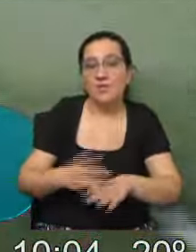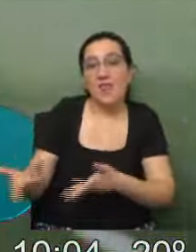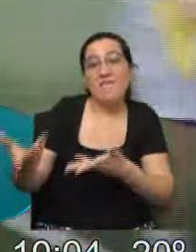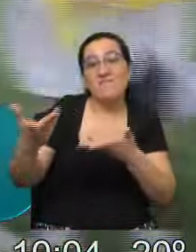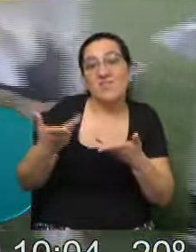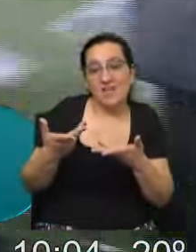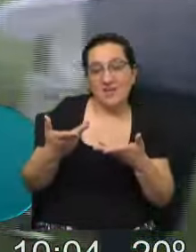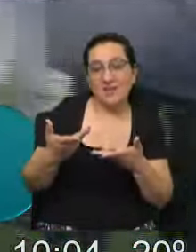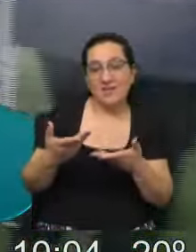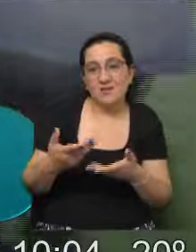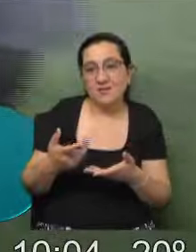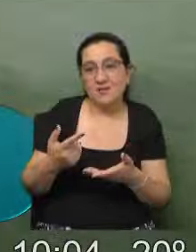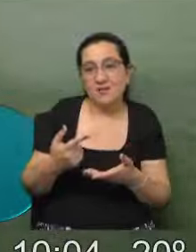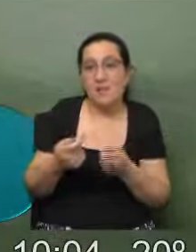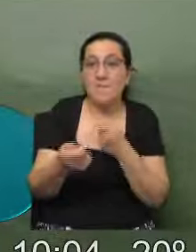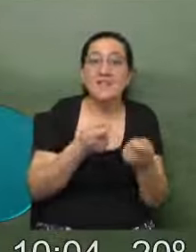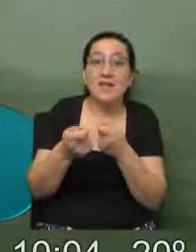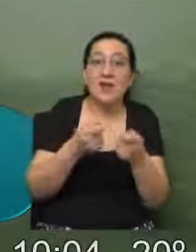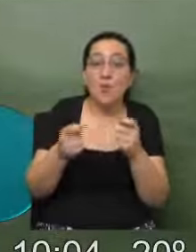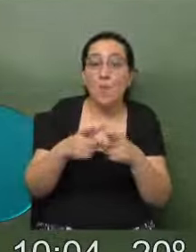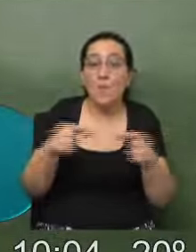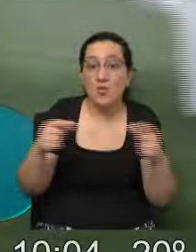me convidar con un pañuelo de est